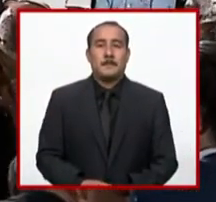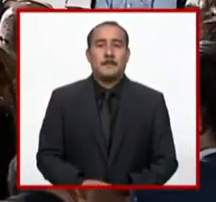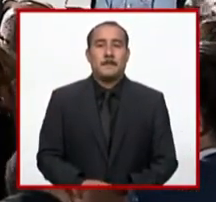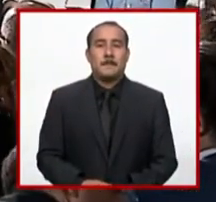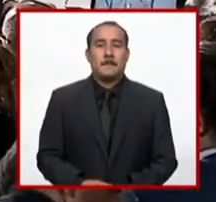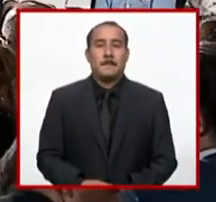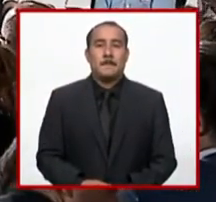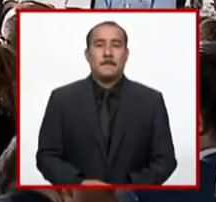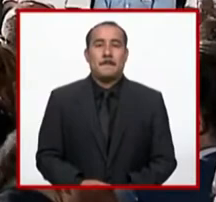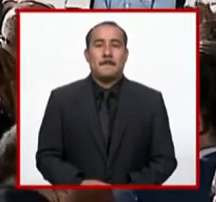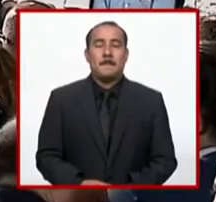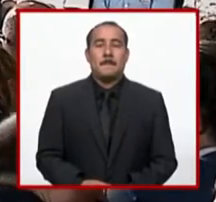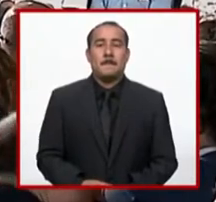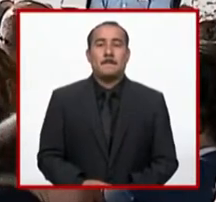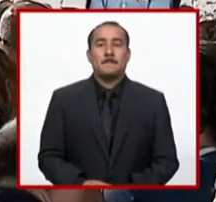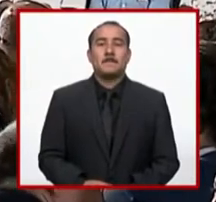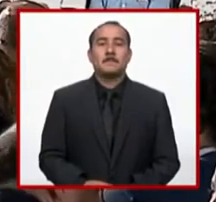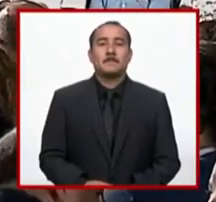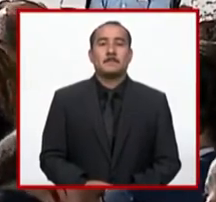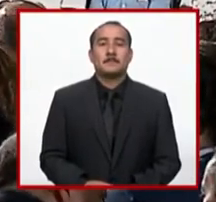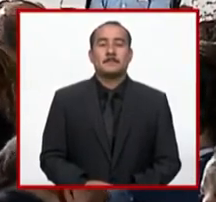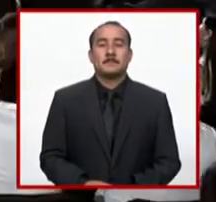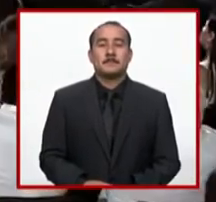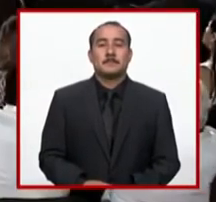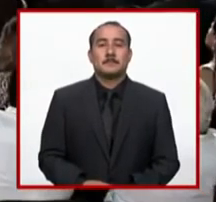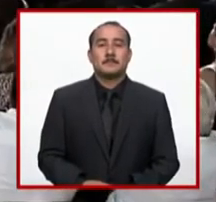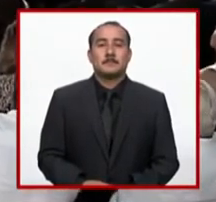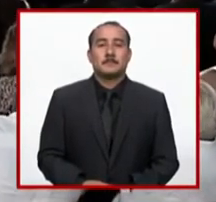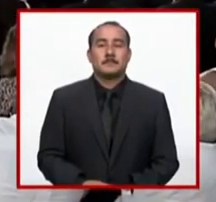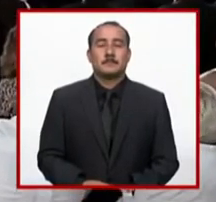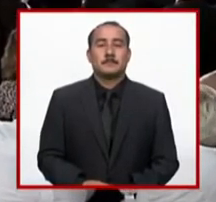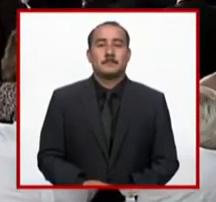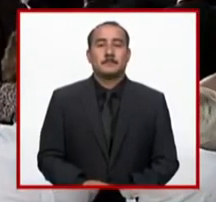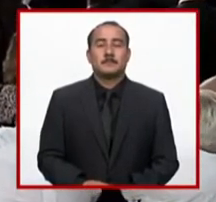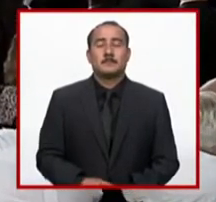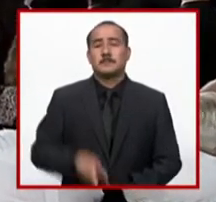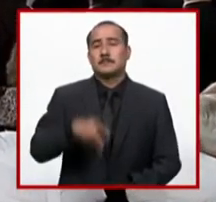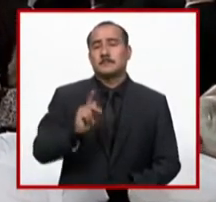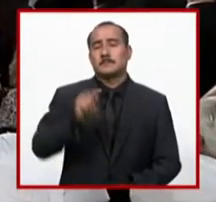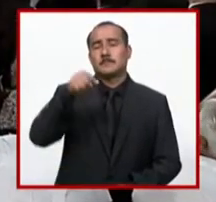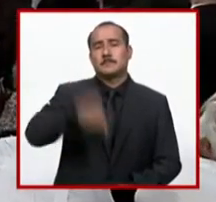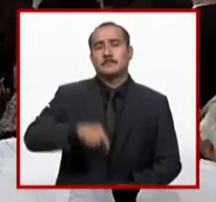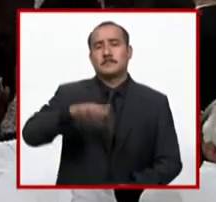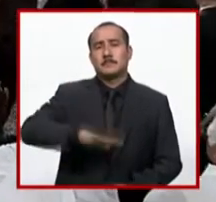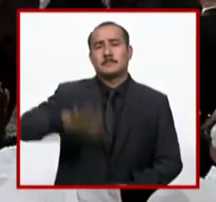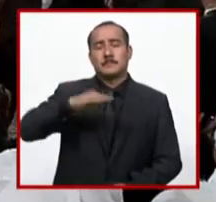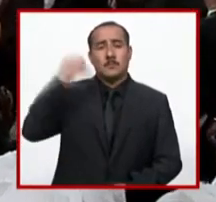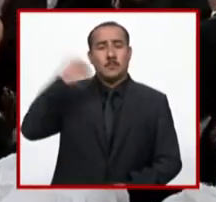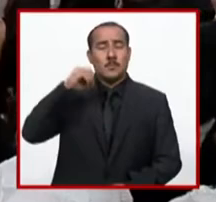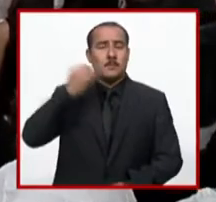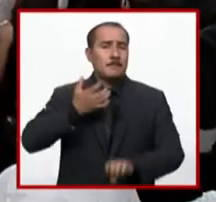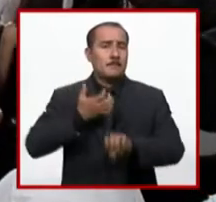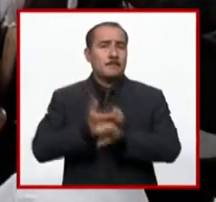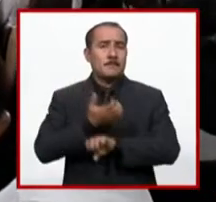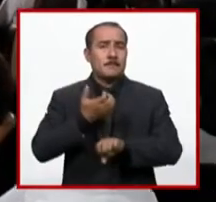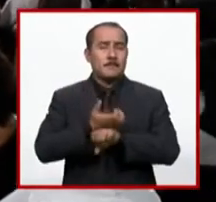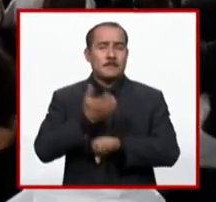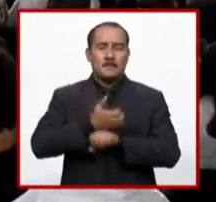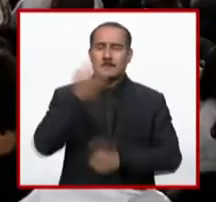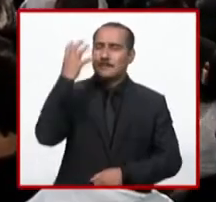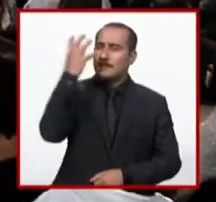Pero Oaxaca también es un estado